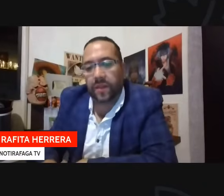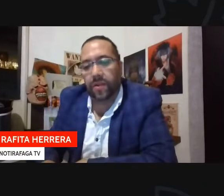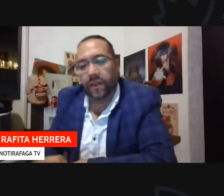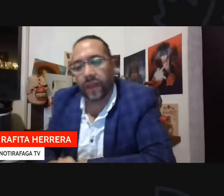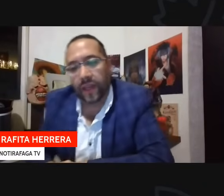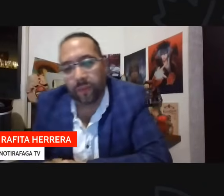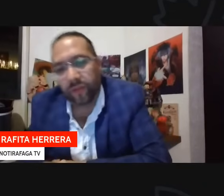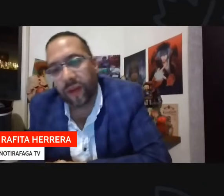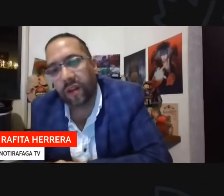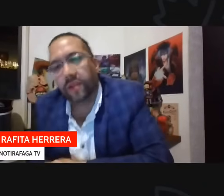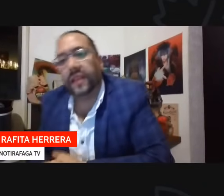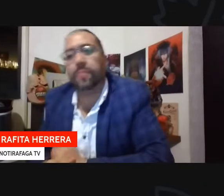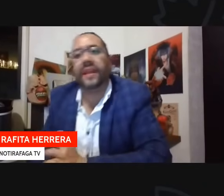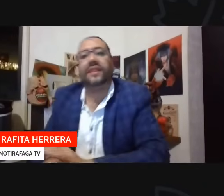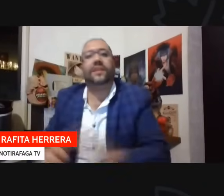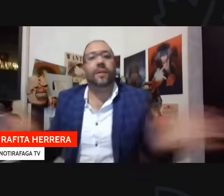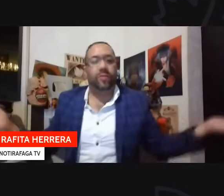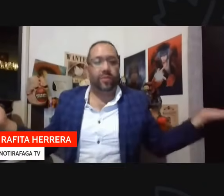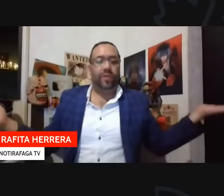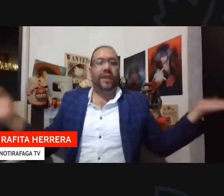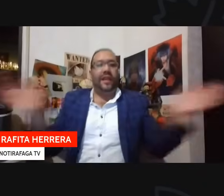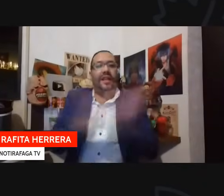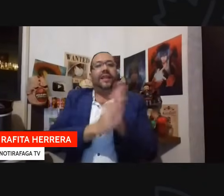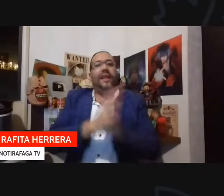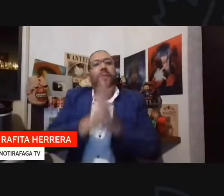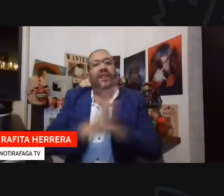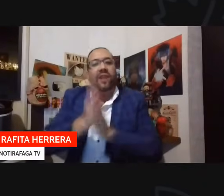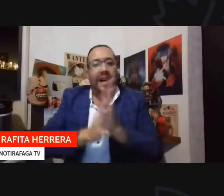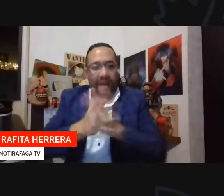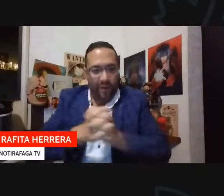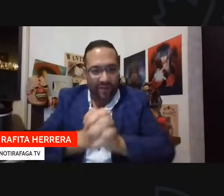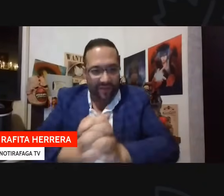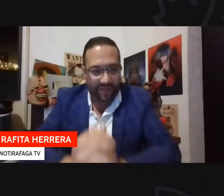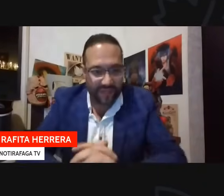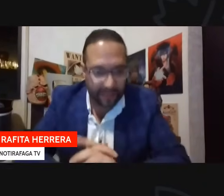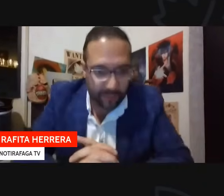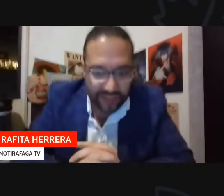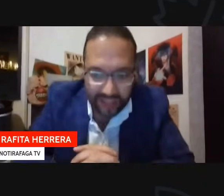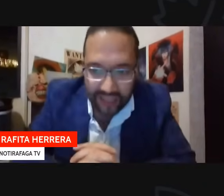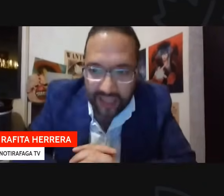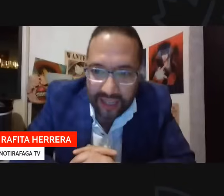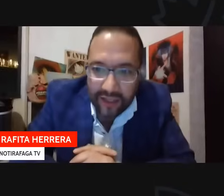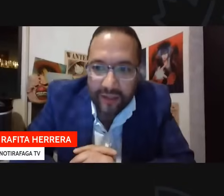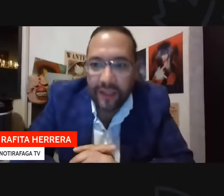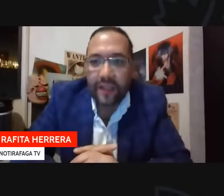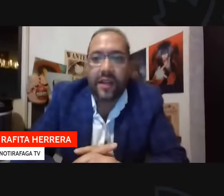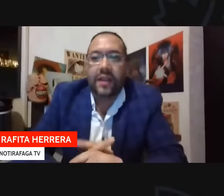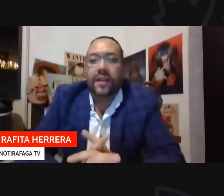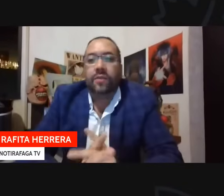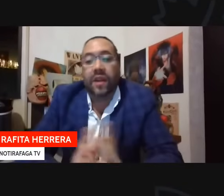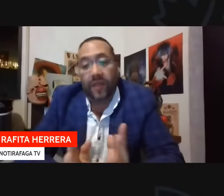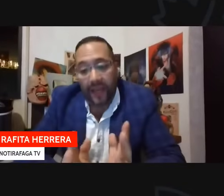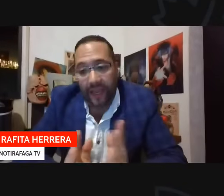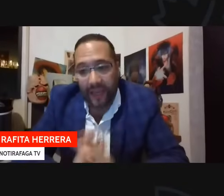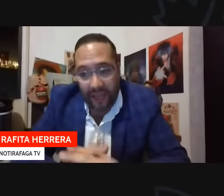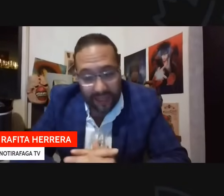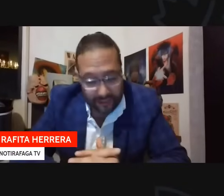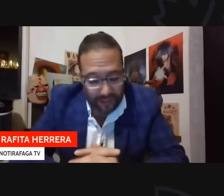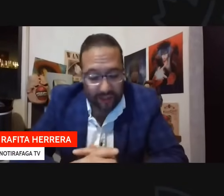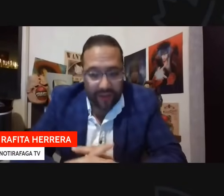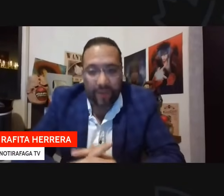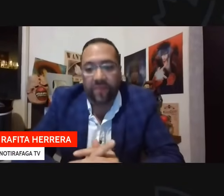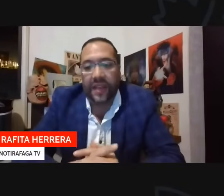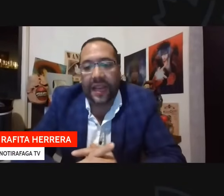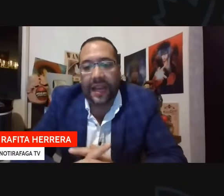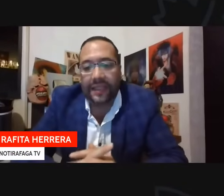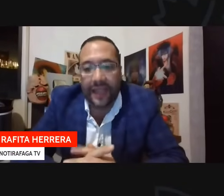Totalmente, mi estimado Quique. Y pues bueno, ¿qué te parece si vamos con el tremendo agarrón después de que... Bueno, hay que